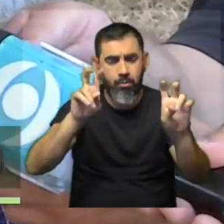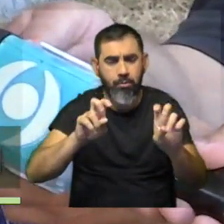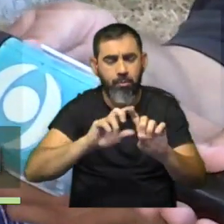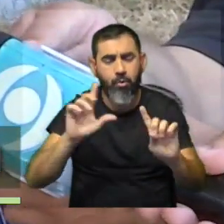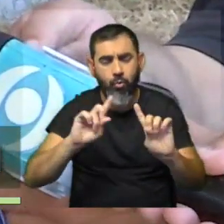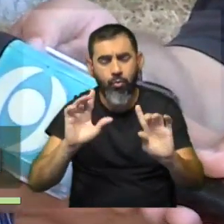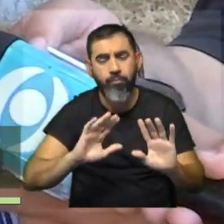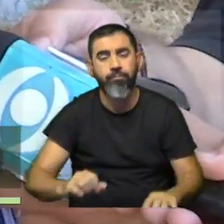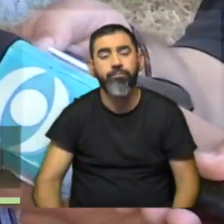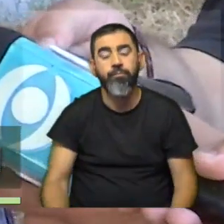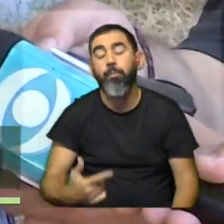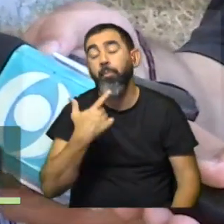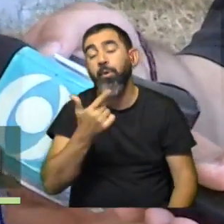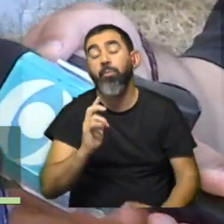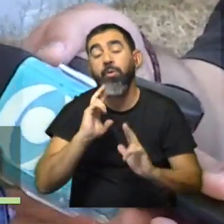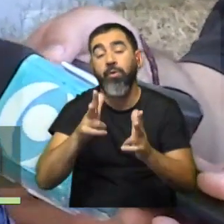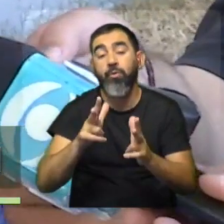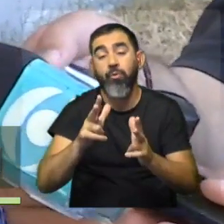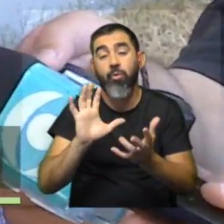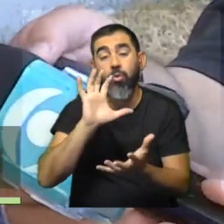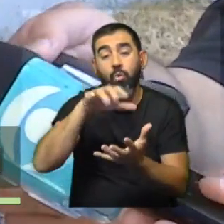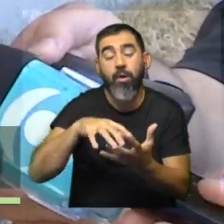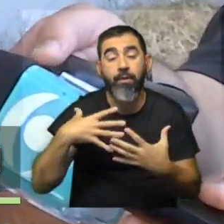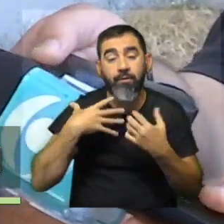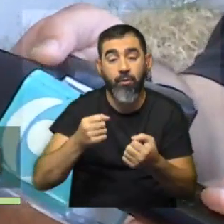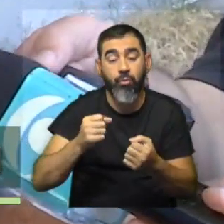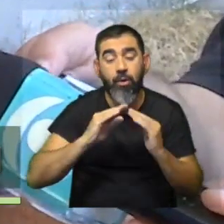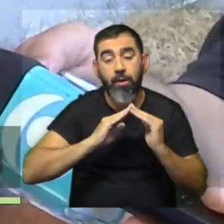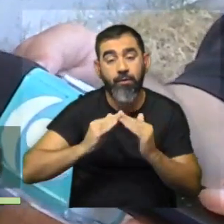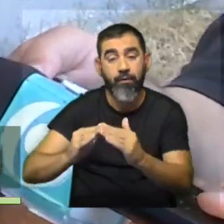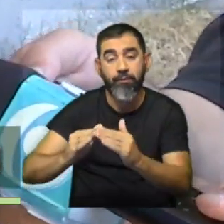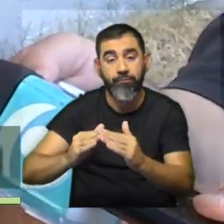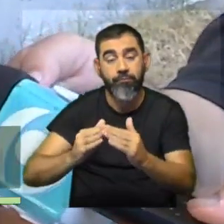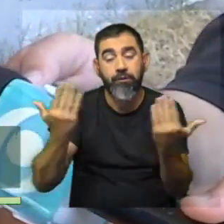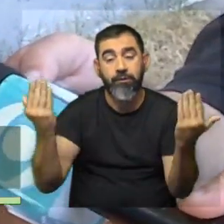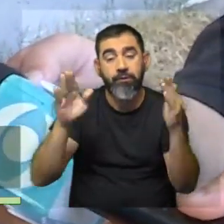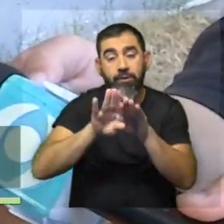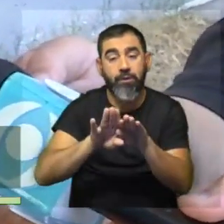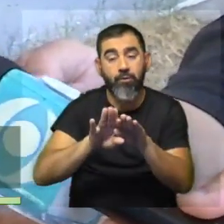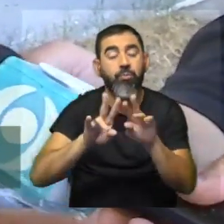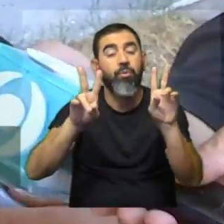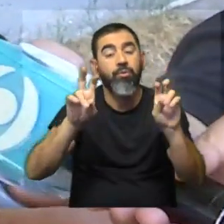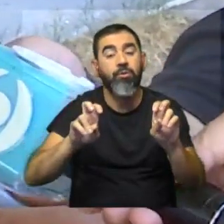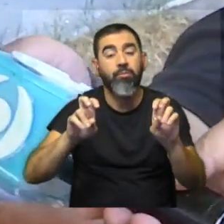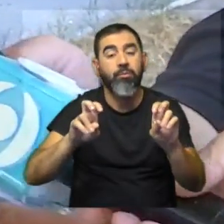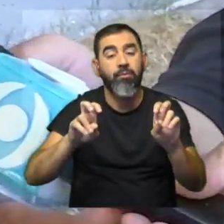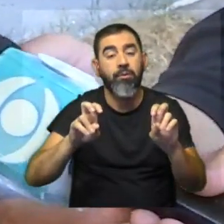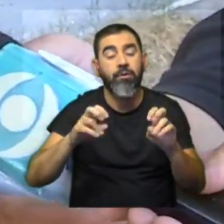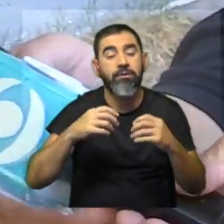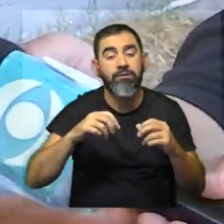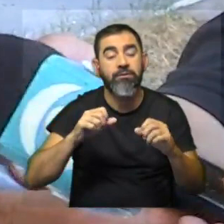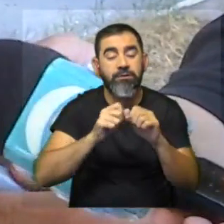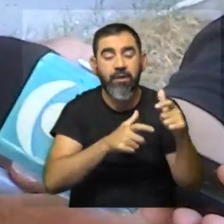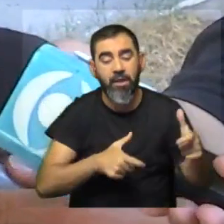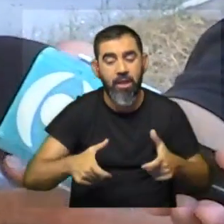vinculadas a ACE. Como ejemplo, mencionó que el centro de salud ubicado en Casavalle estuvo cerrado por un tema vinculado a